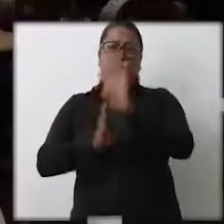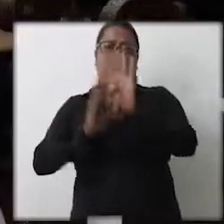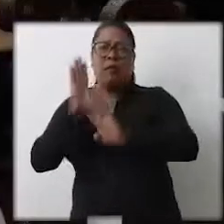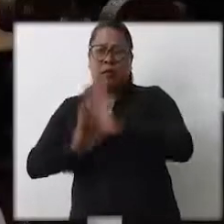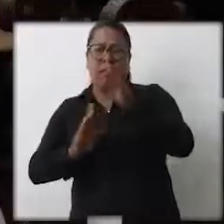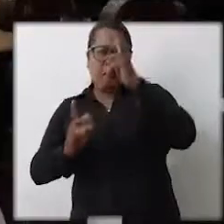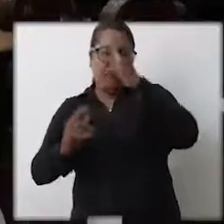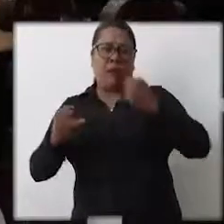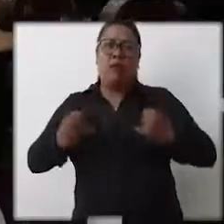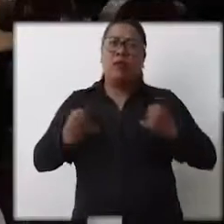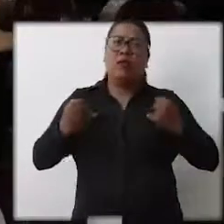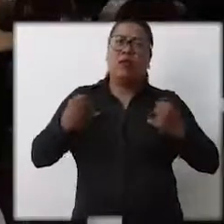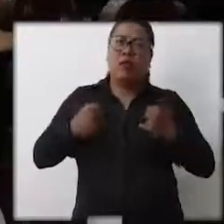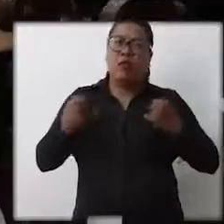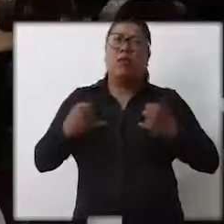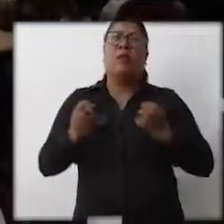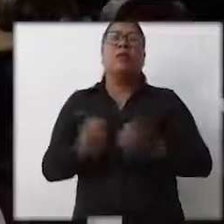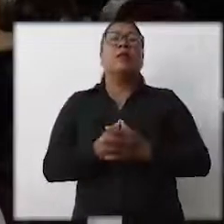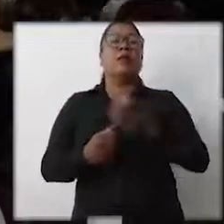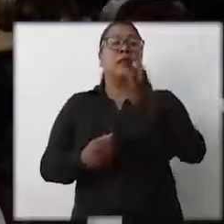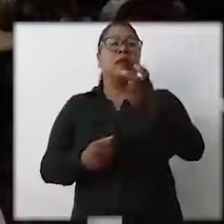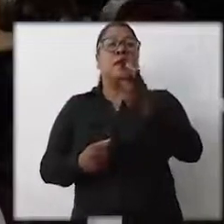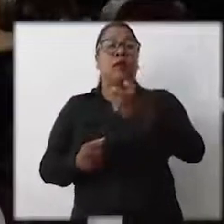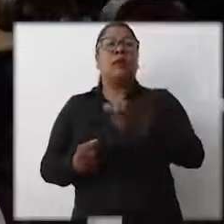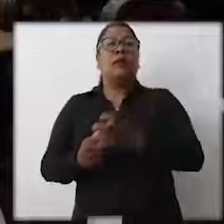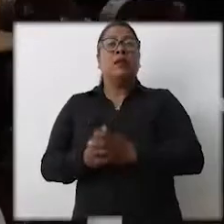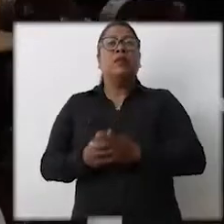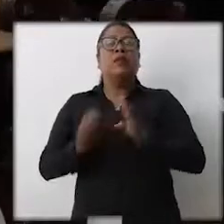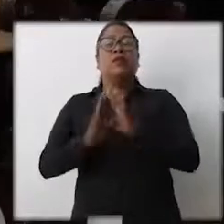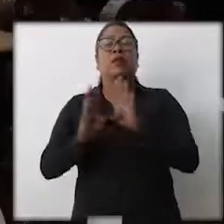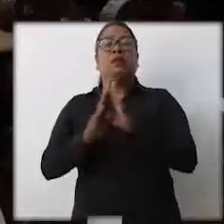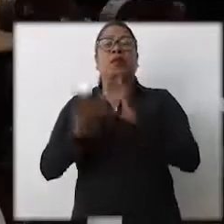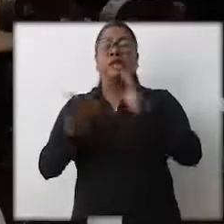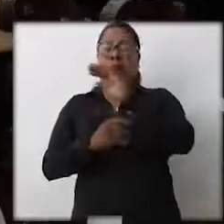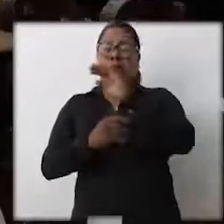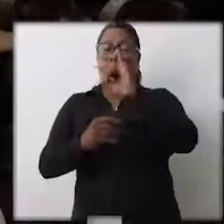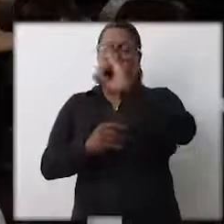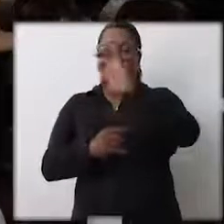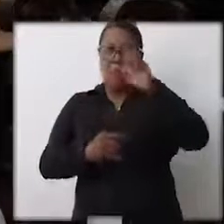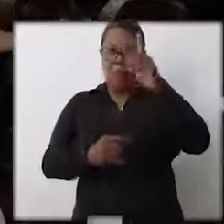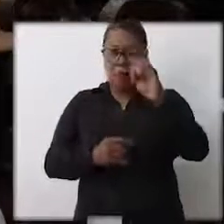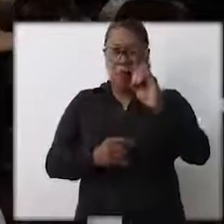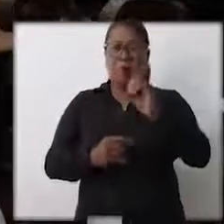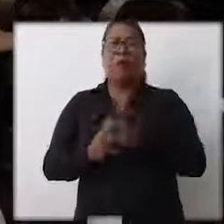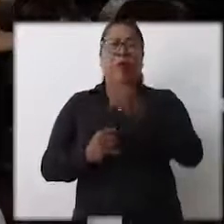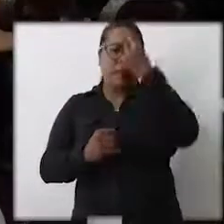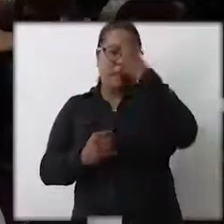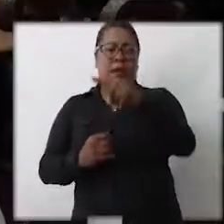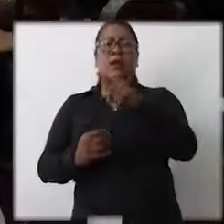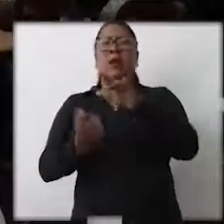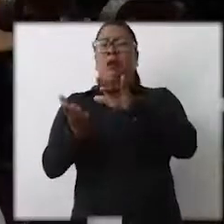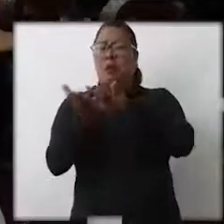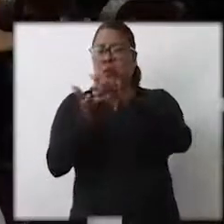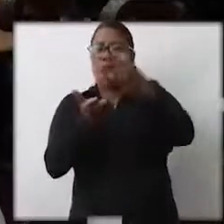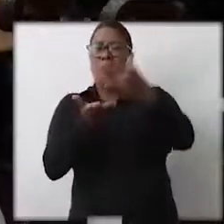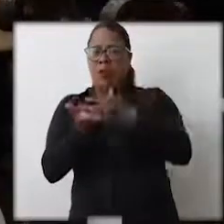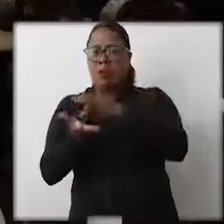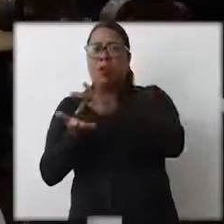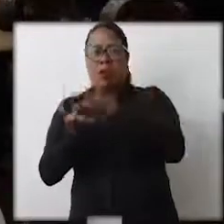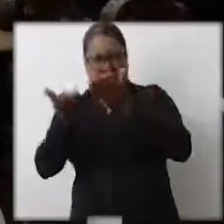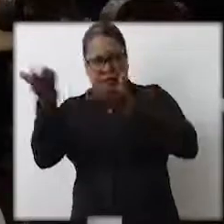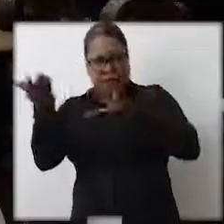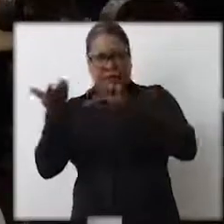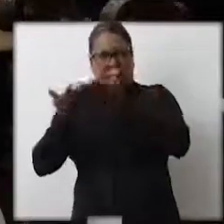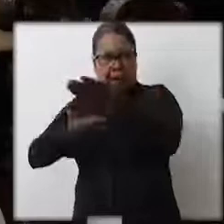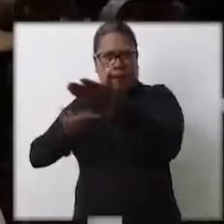de la población infantil y juvenil de este municipio podamos difundir actividades de manera educativa. Por tal